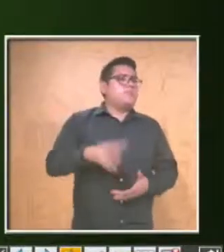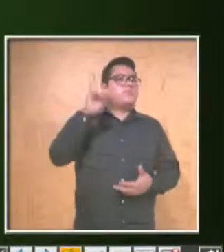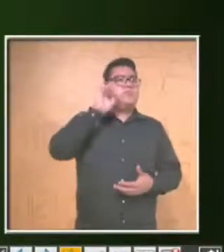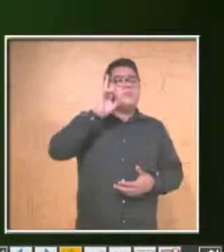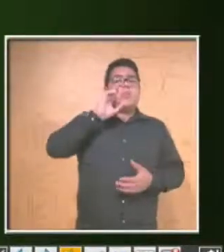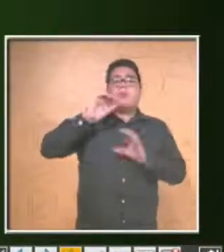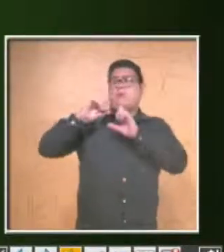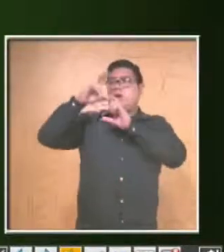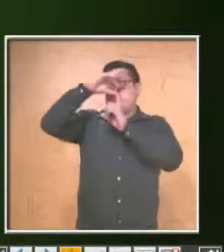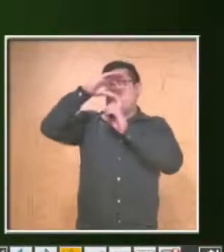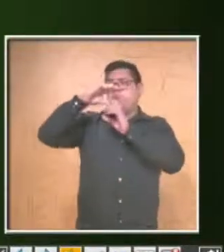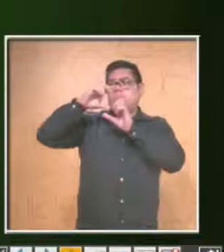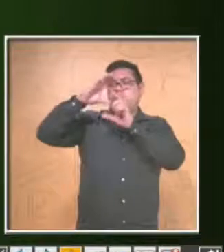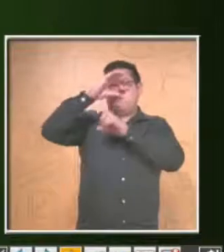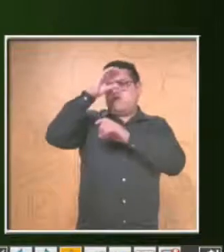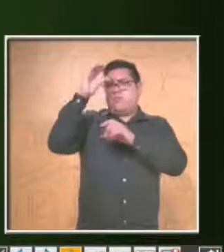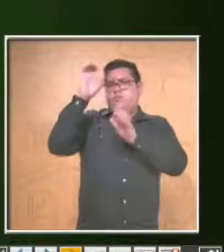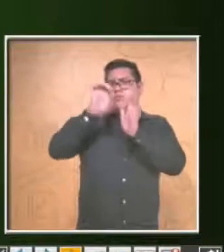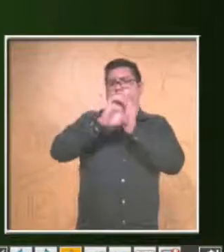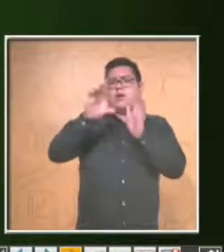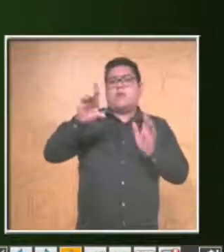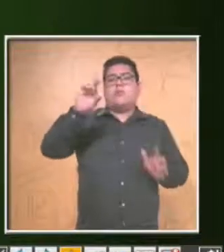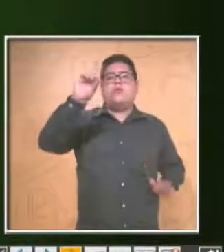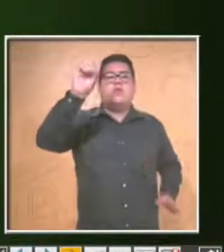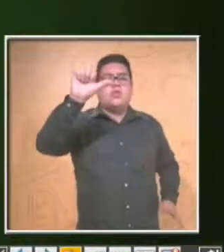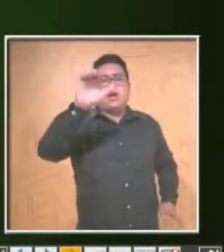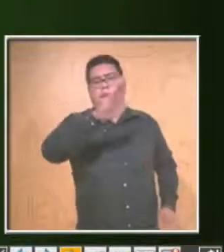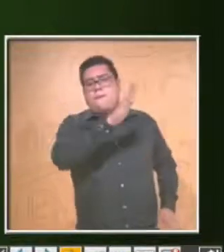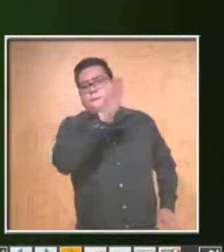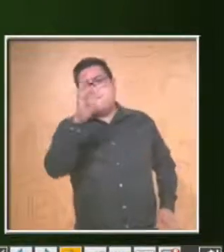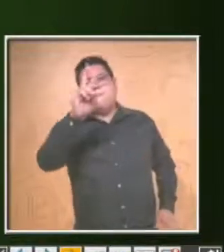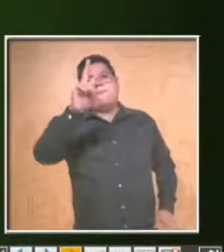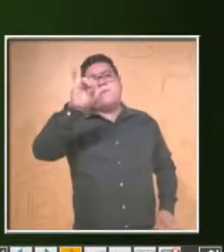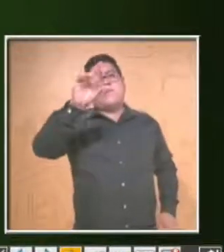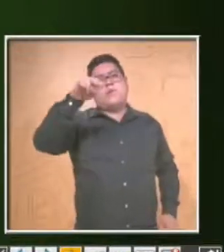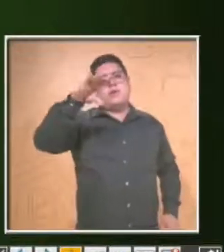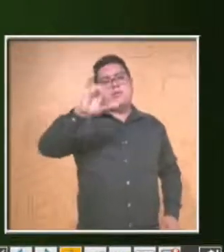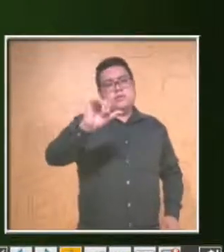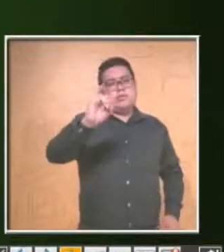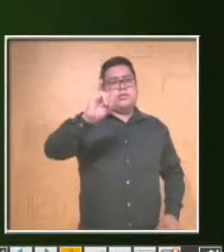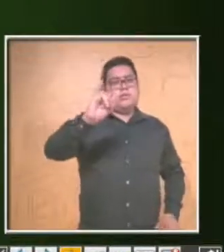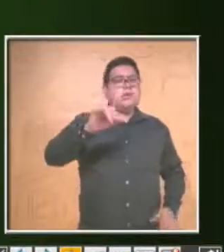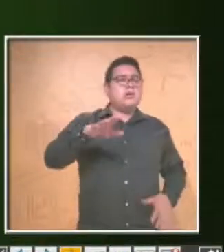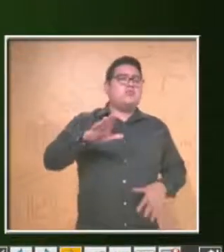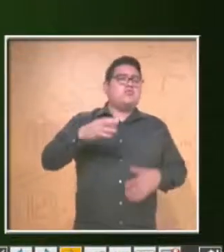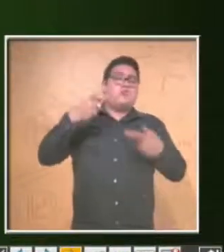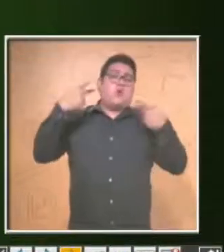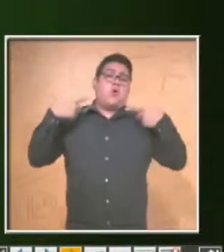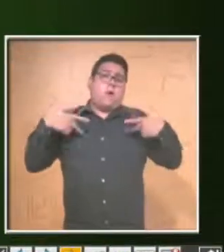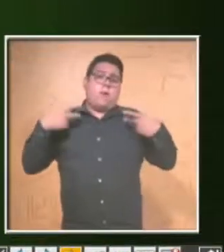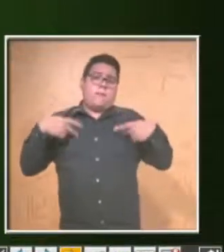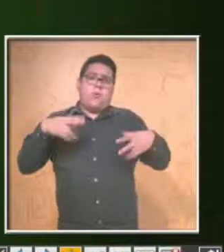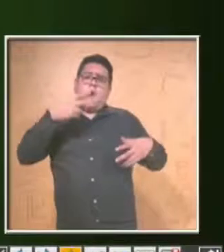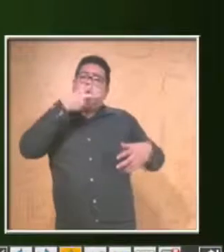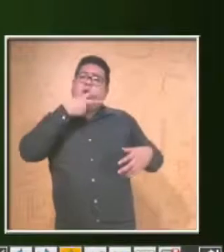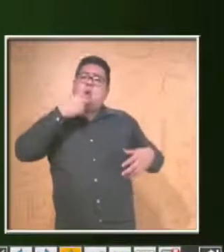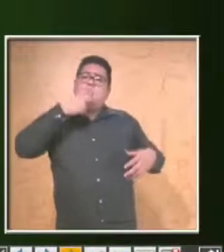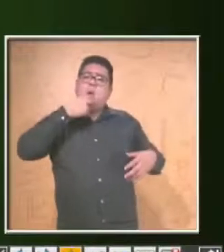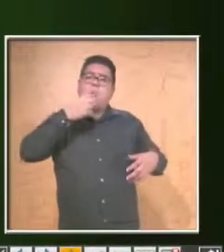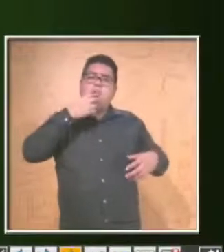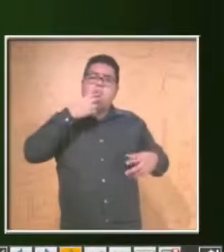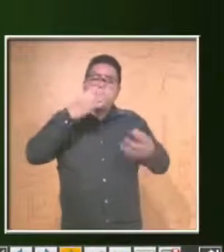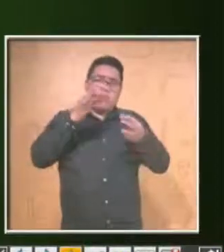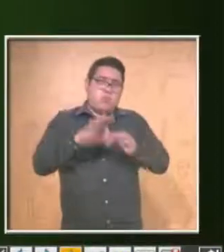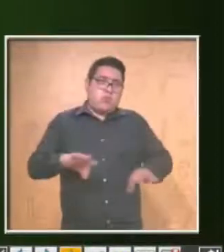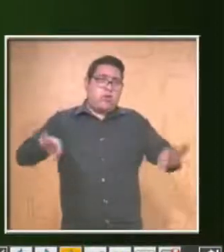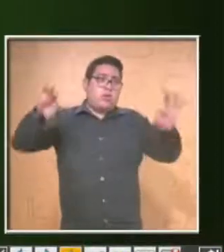Da Vinci con sus grandes obras, uno de los hombres considerado como los hombres más completos. Este personaje ustedes